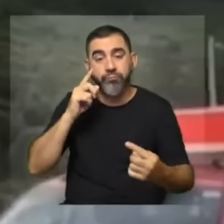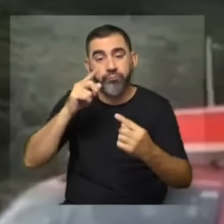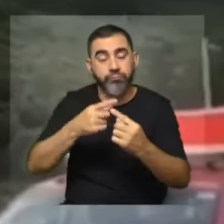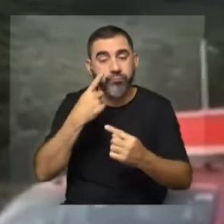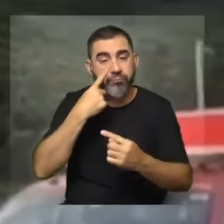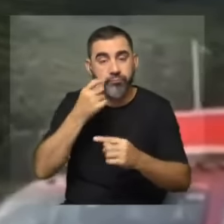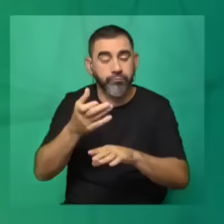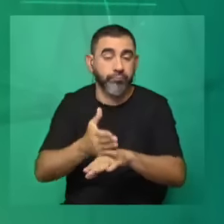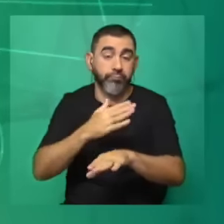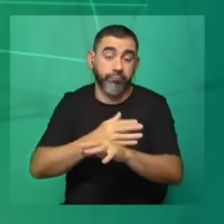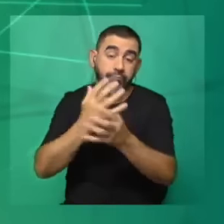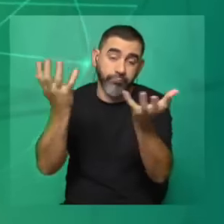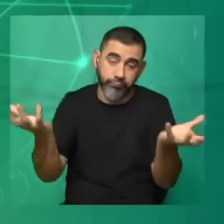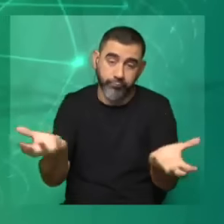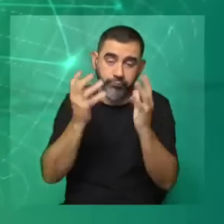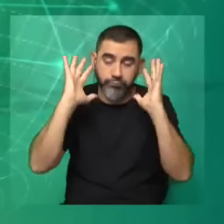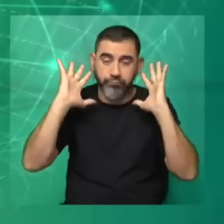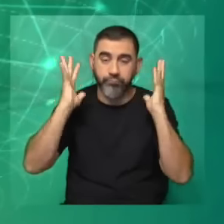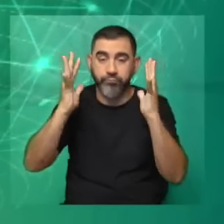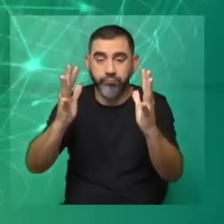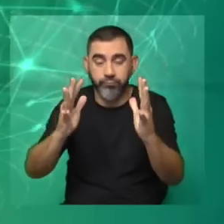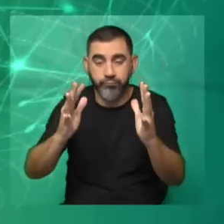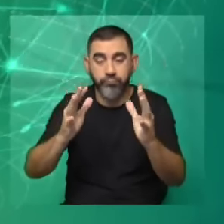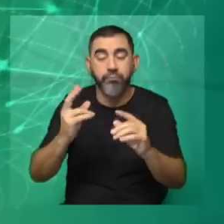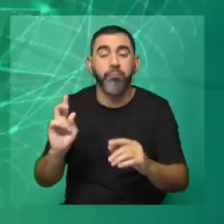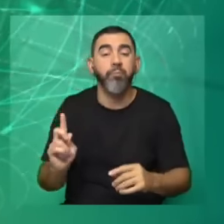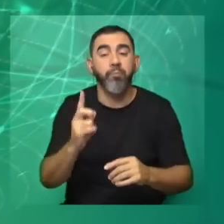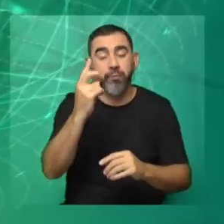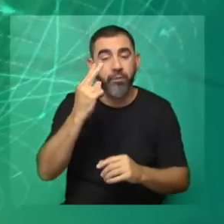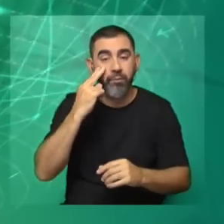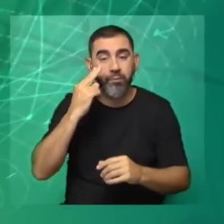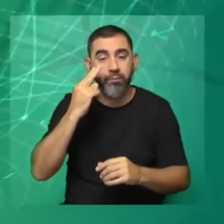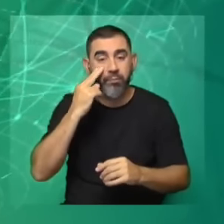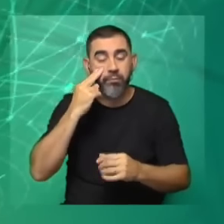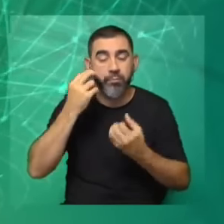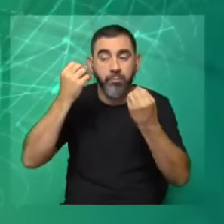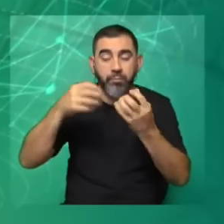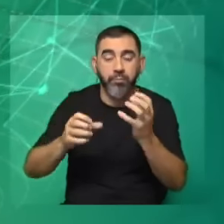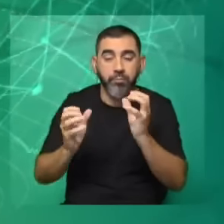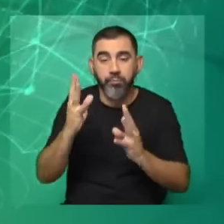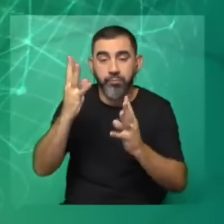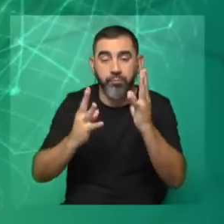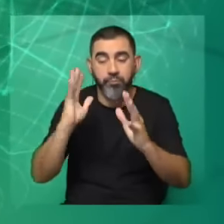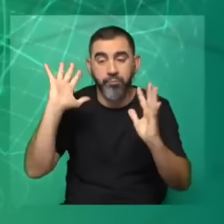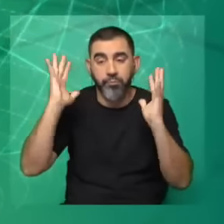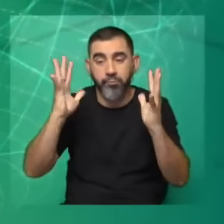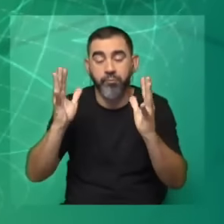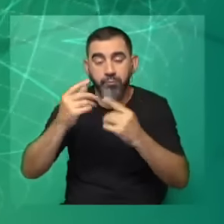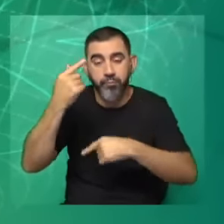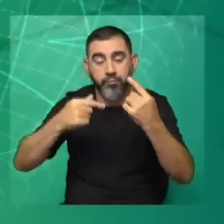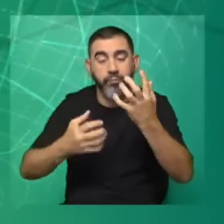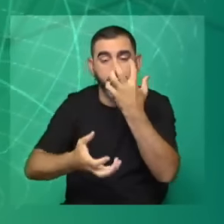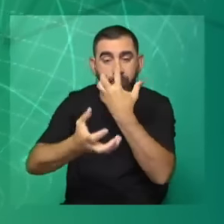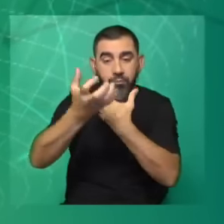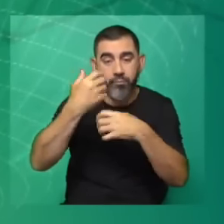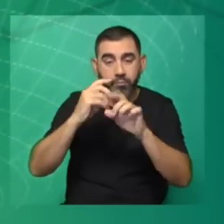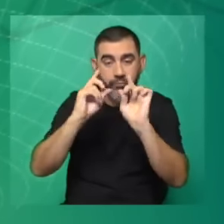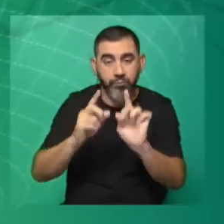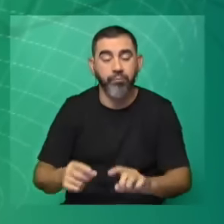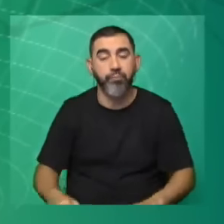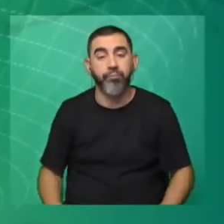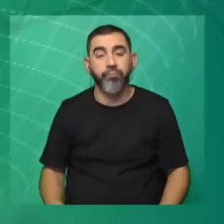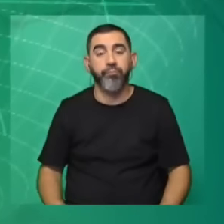prevenir justamente los incendios forestales que son una de las principales causas de pérdida de vegetación y biodiversidad en nuestro